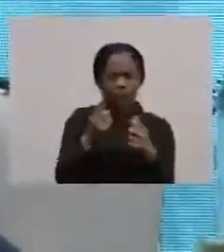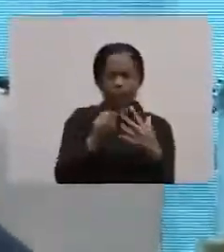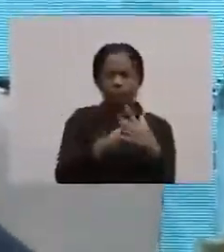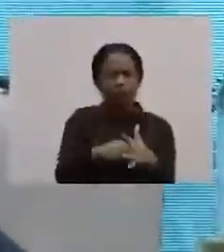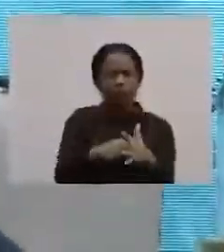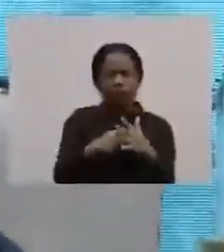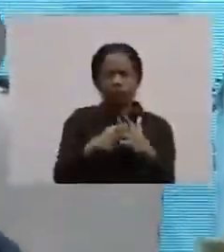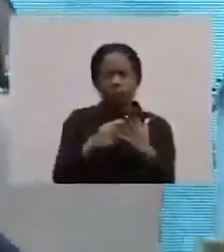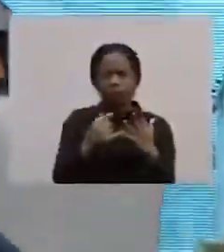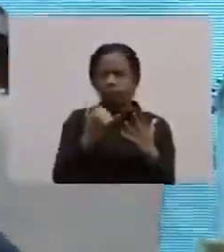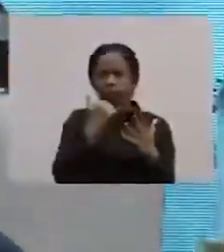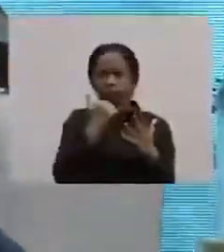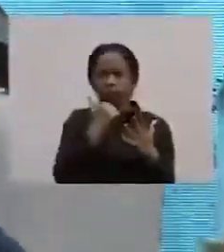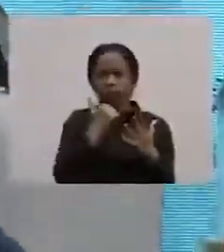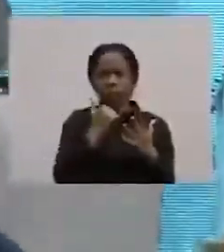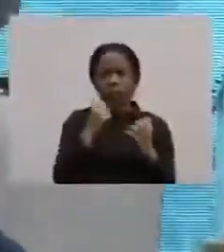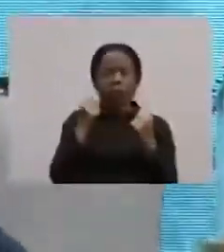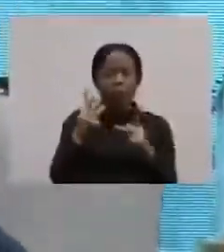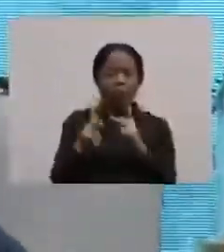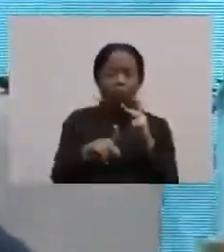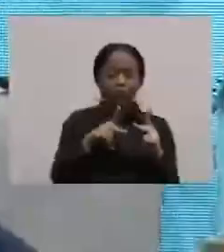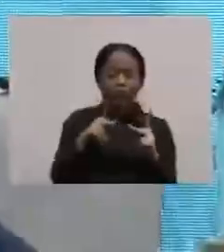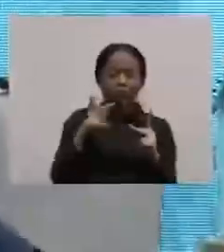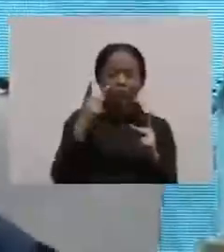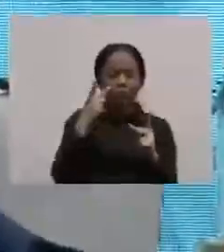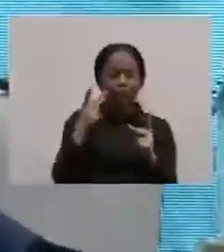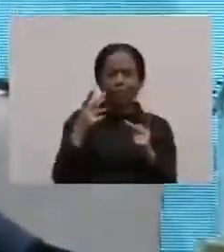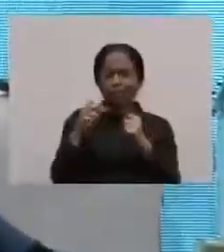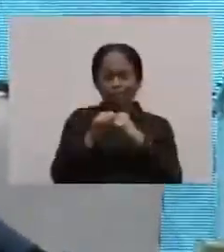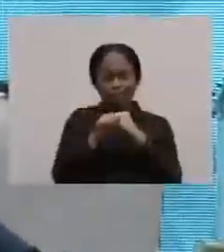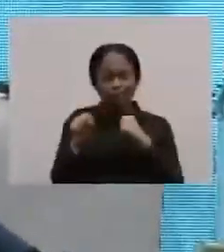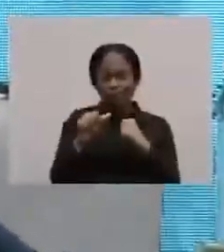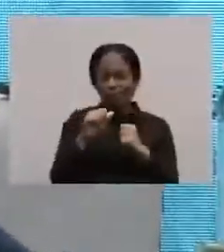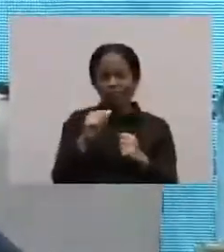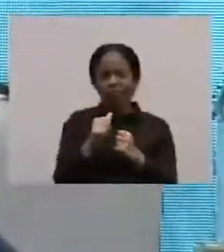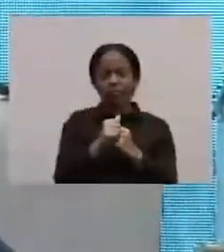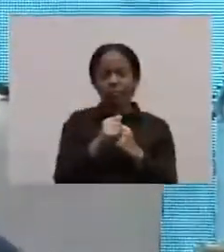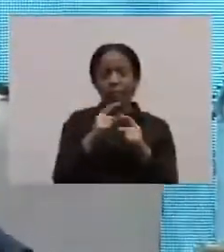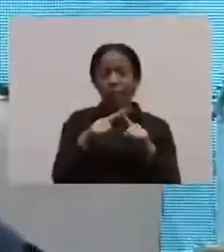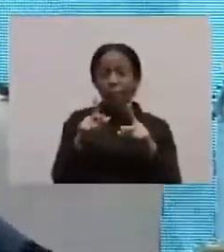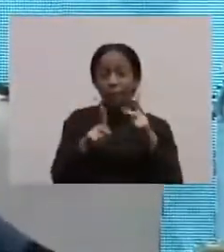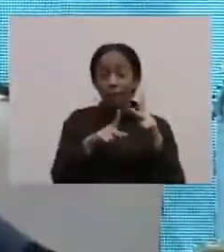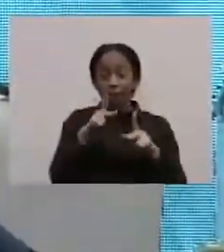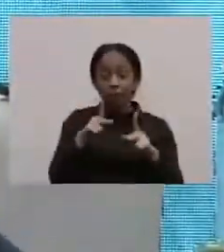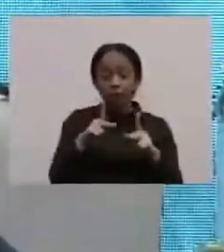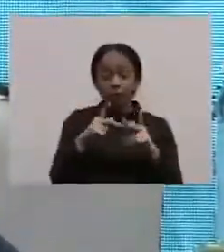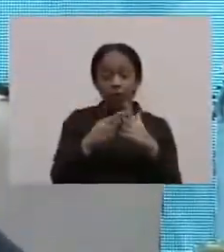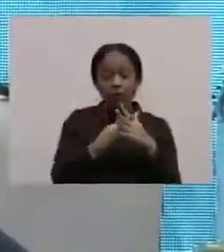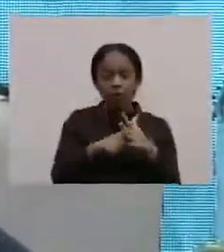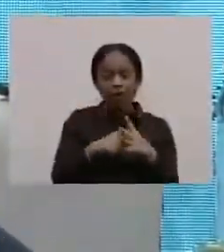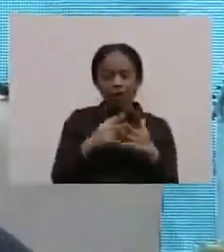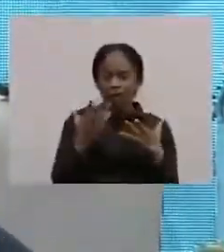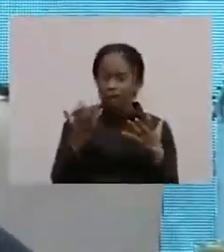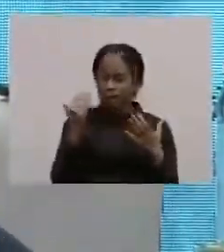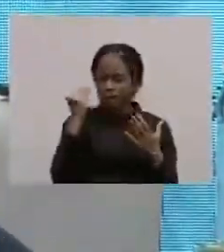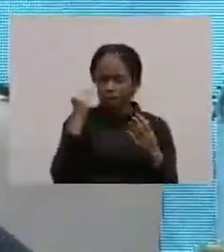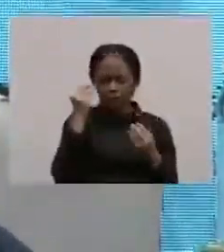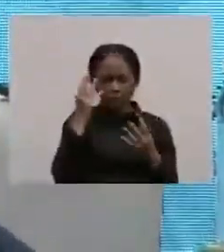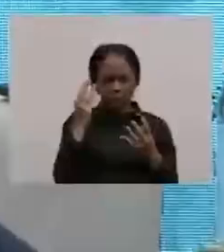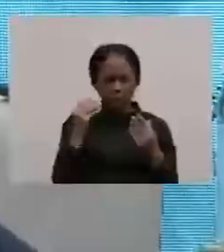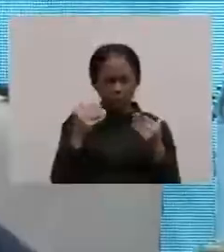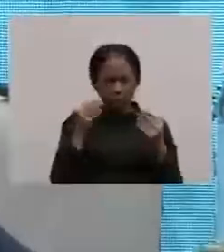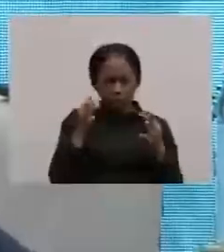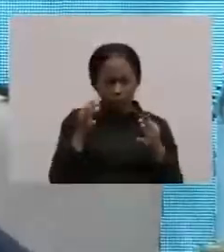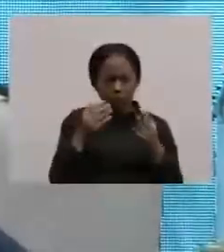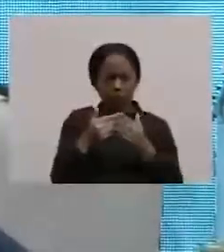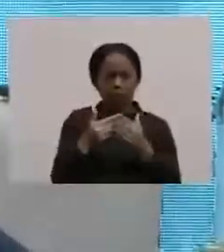valorar, la gente sigue consumiendo todo eso disparate, todo eso meme y todas esas cosas. Pero la gente empezó, para informarse y para tomar decisiones, empezó a